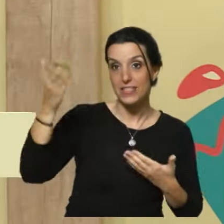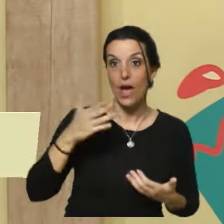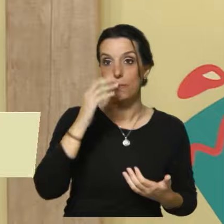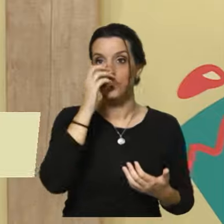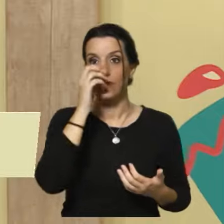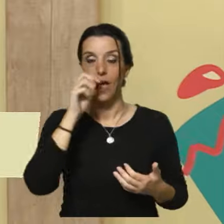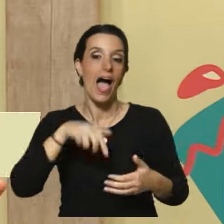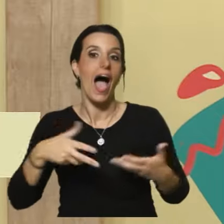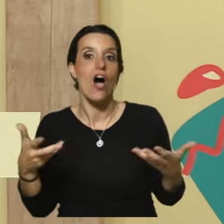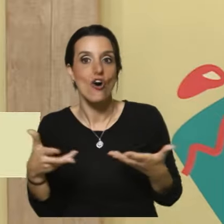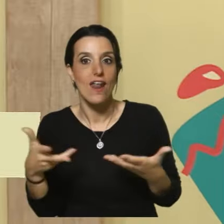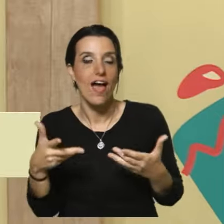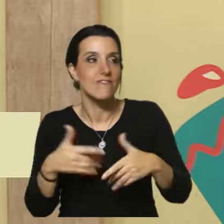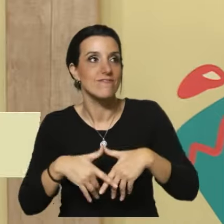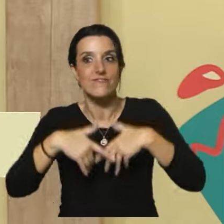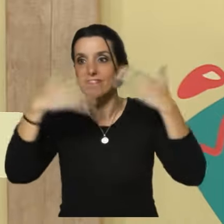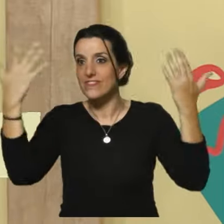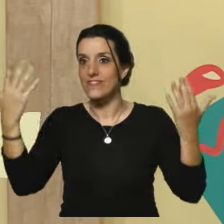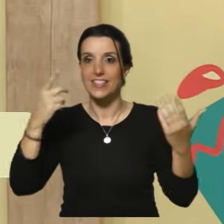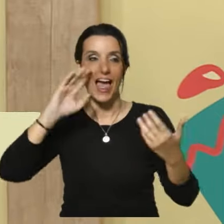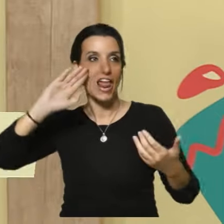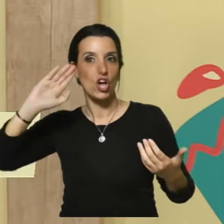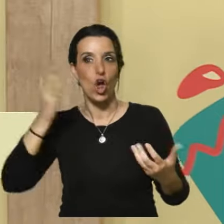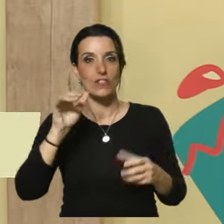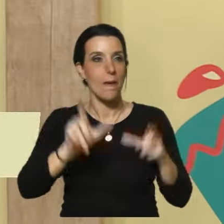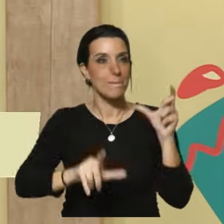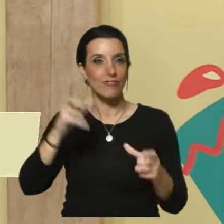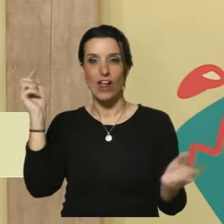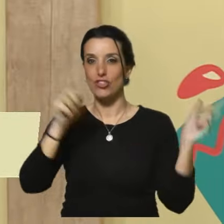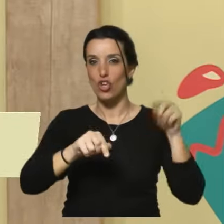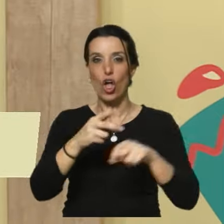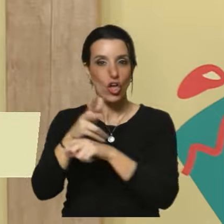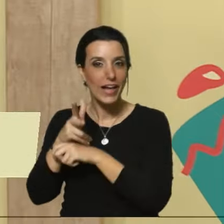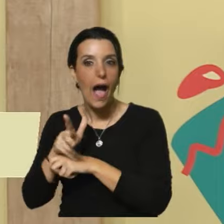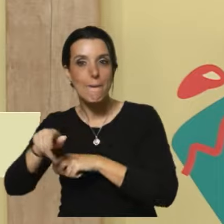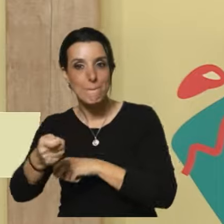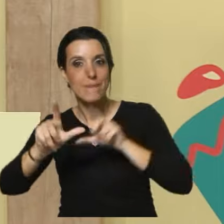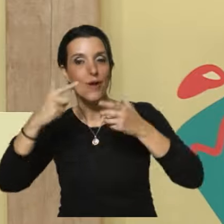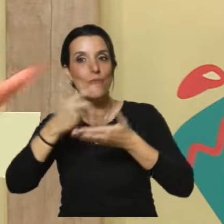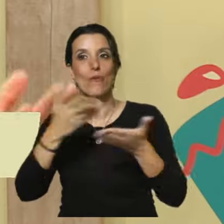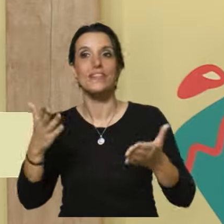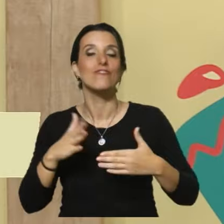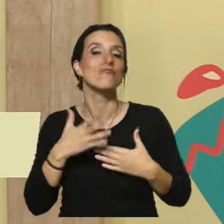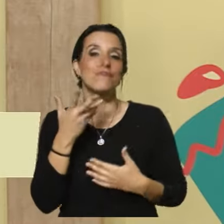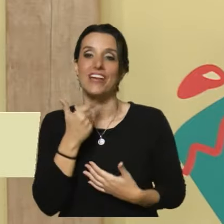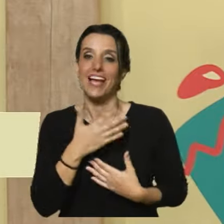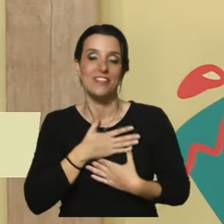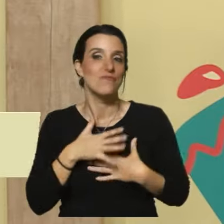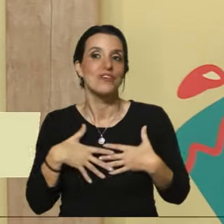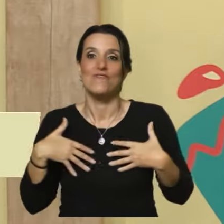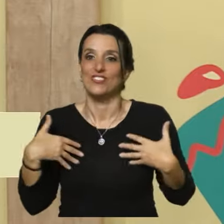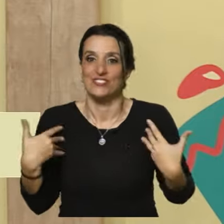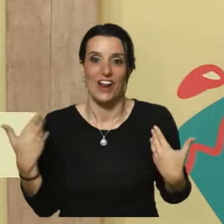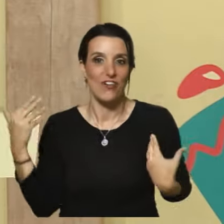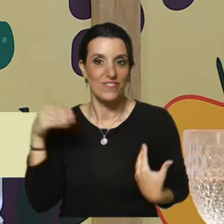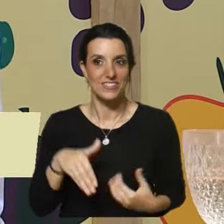bueno hoy en día es un evento reconocido por el público por los medios y estamos copadísimos muy emocionados de estar